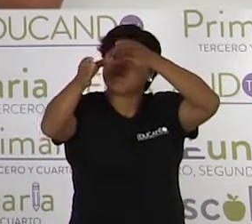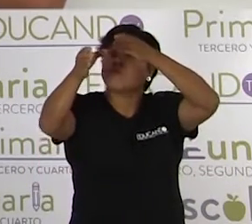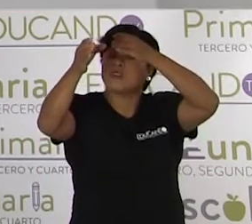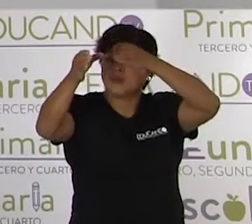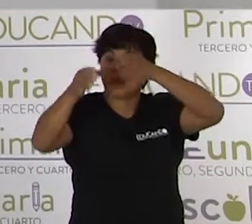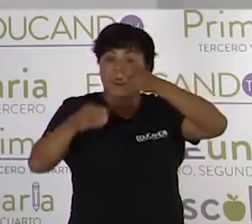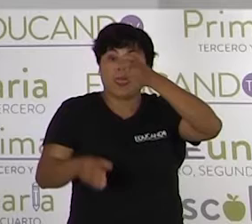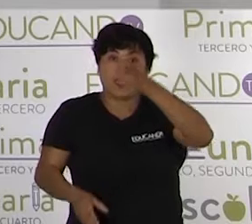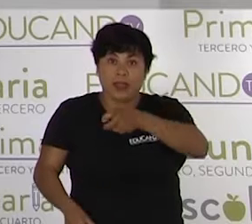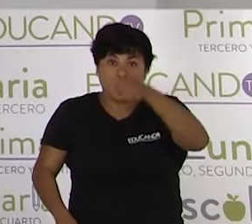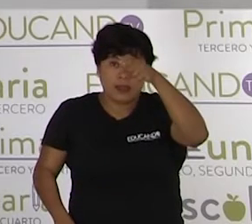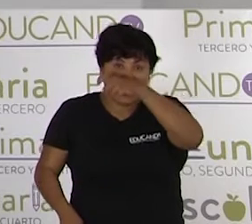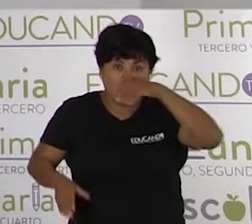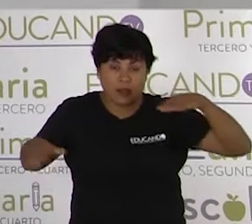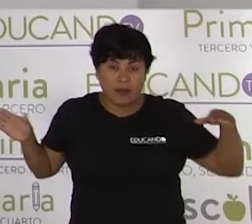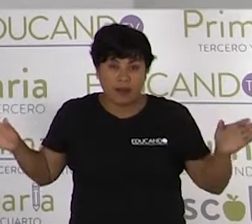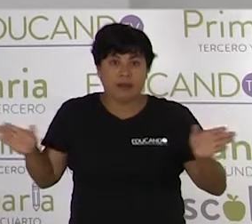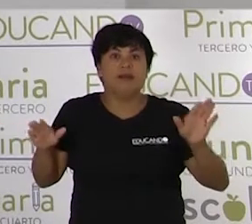Ella sabe